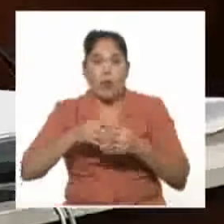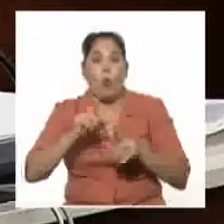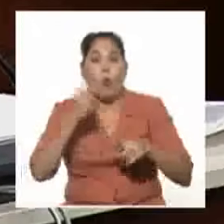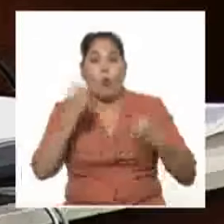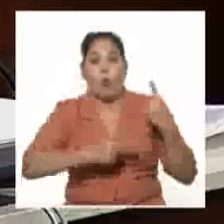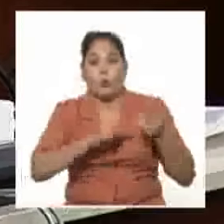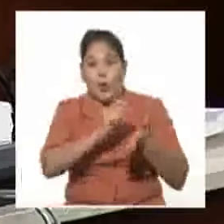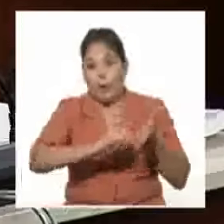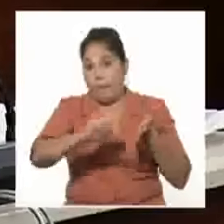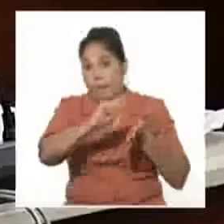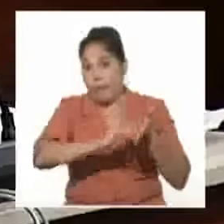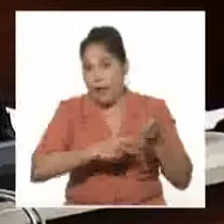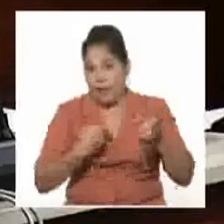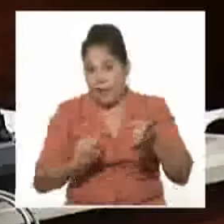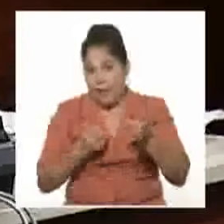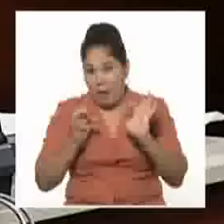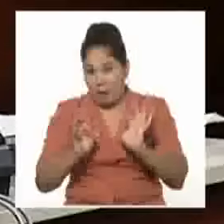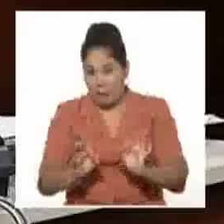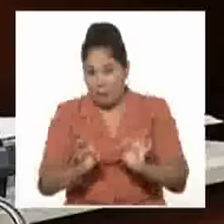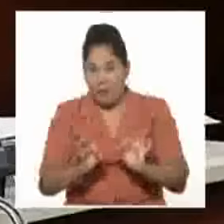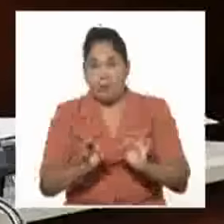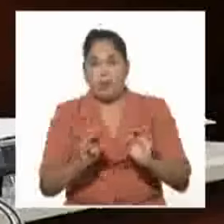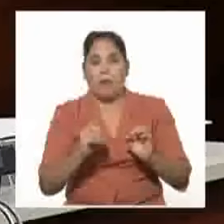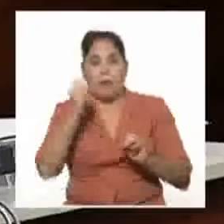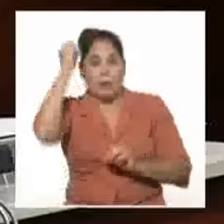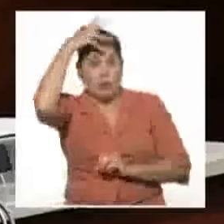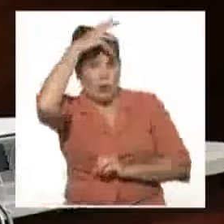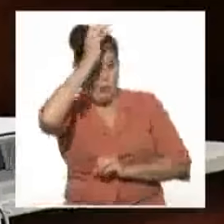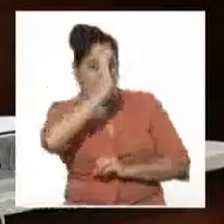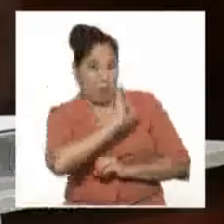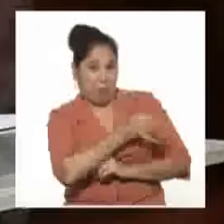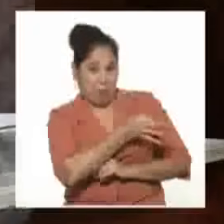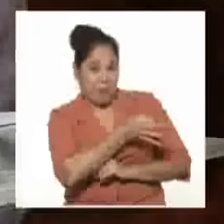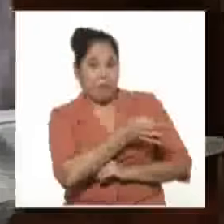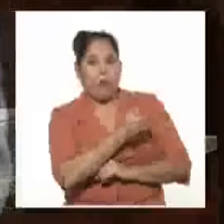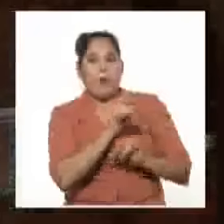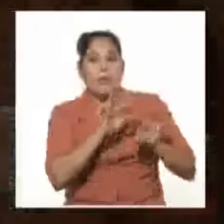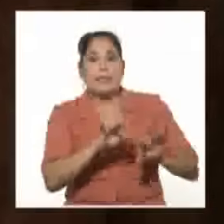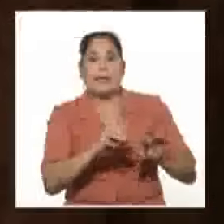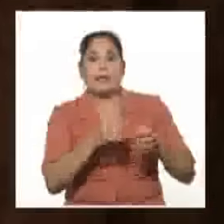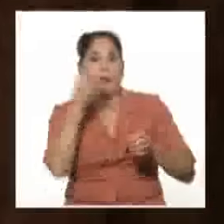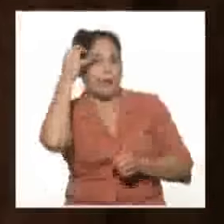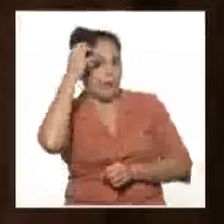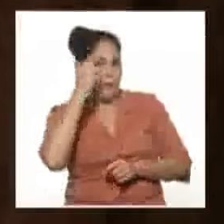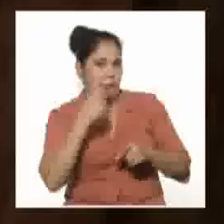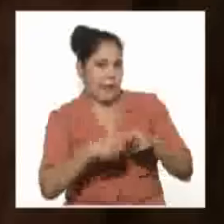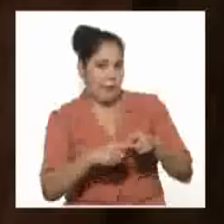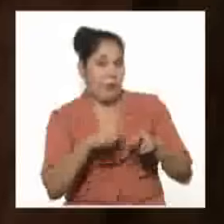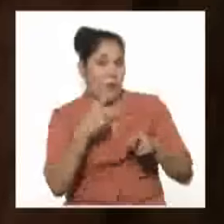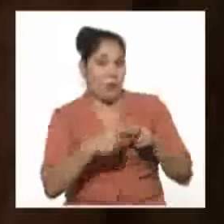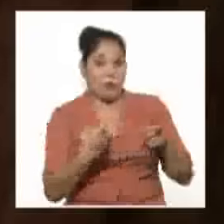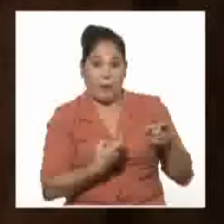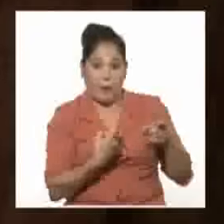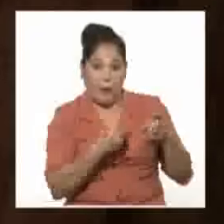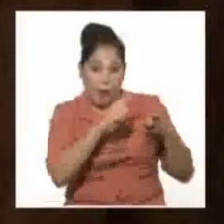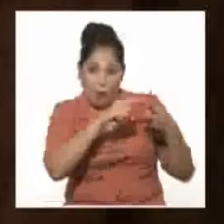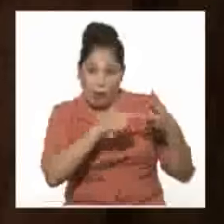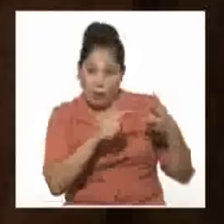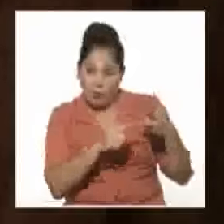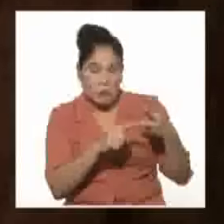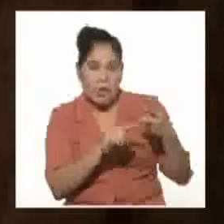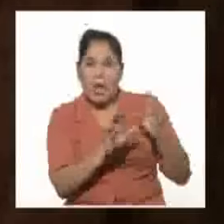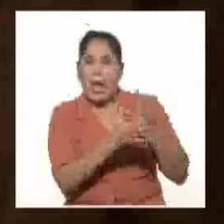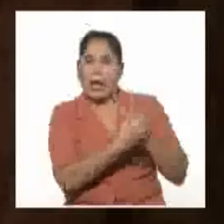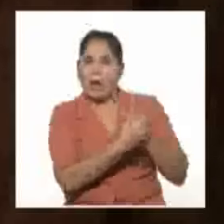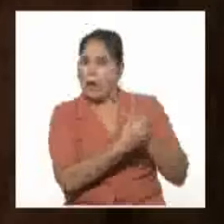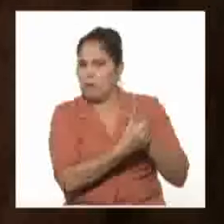en la región, el inquilino de la Casa Blanca, su secretario de Estado y el de la guerra no se esconden para